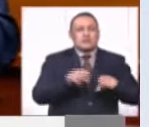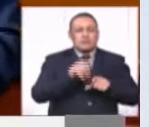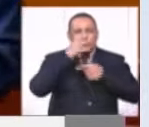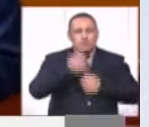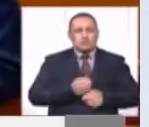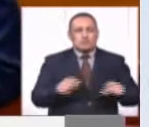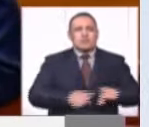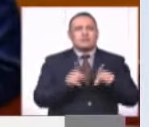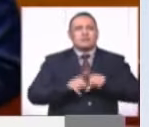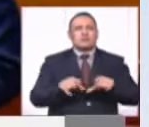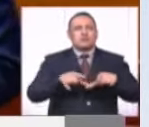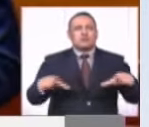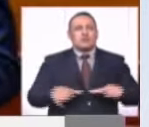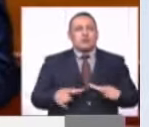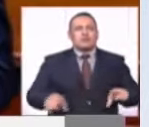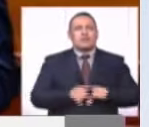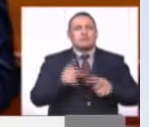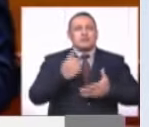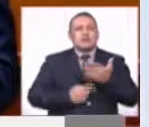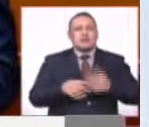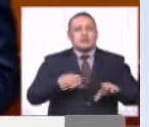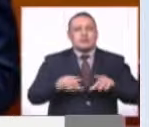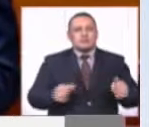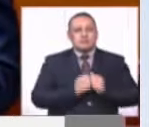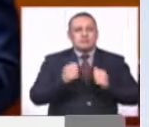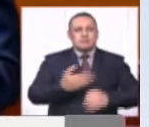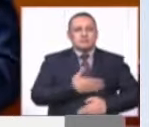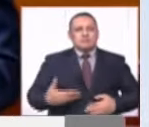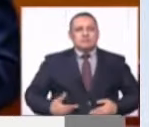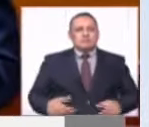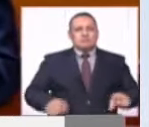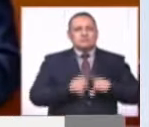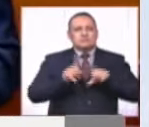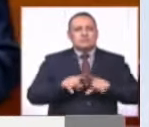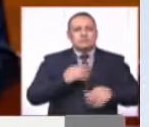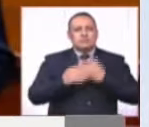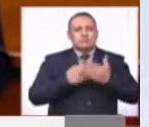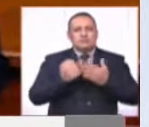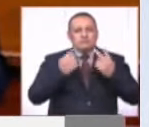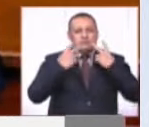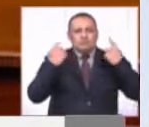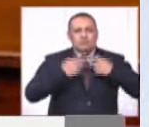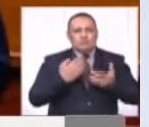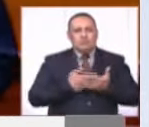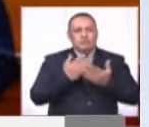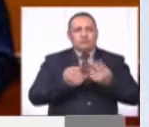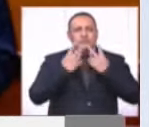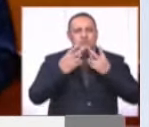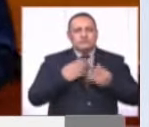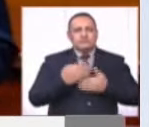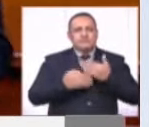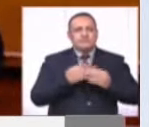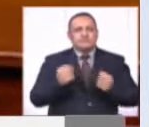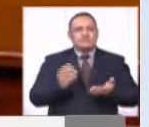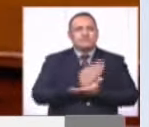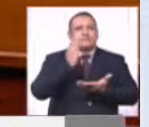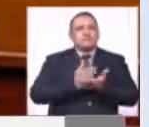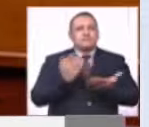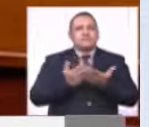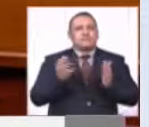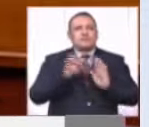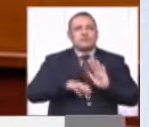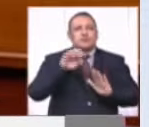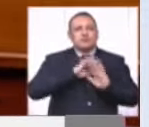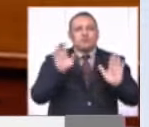por relaves mineros? ¿Qué es lo que ha hecho este gobierno para poder, digamos, lidiar con este problema? ¿Cuál es el proyecto? ¿Cuál es